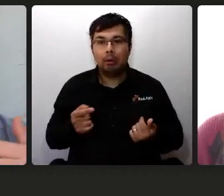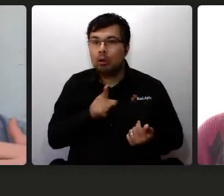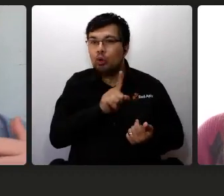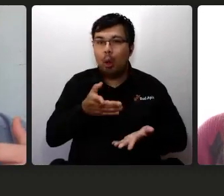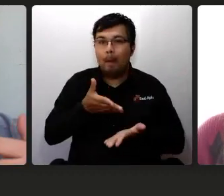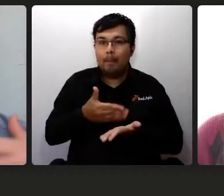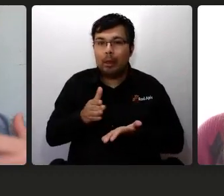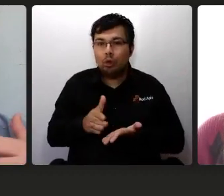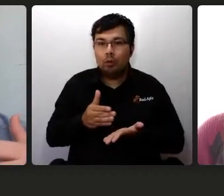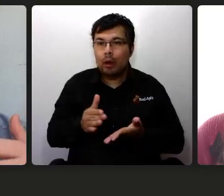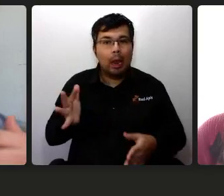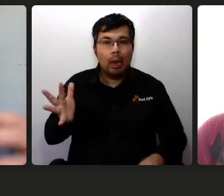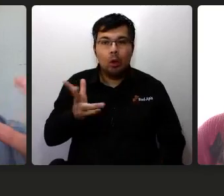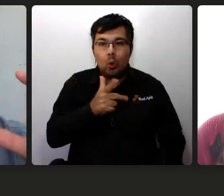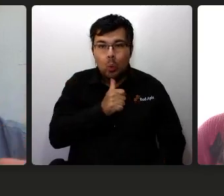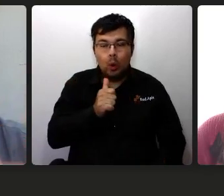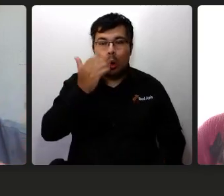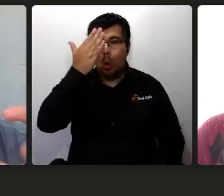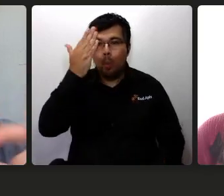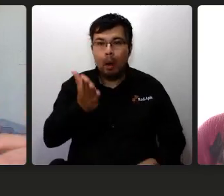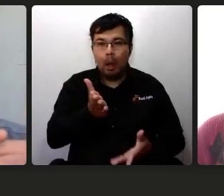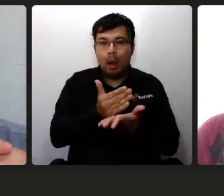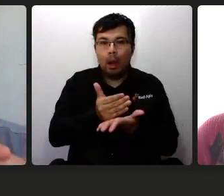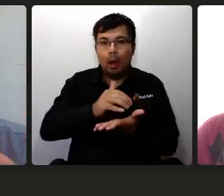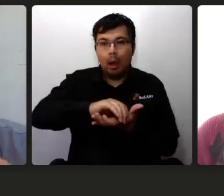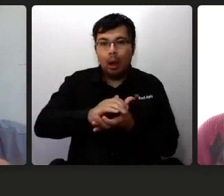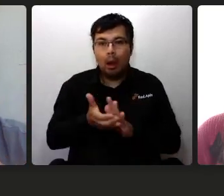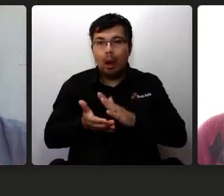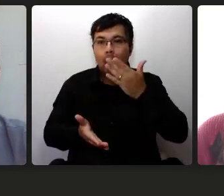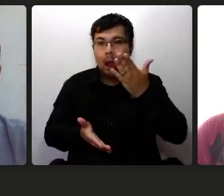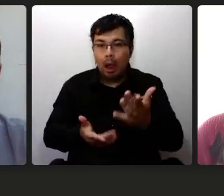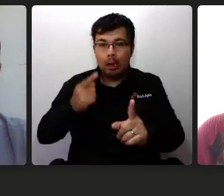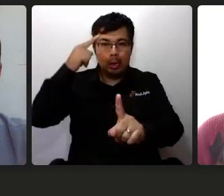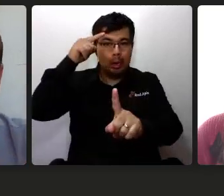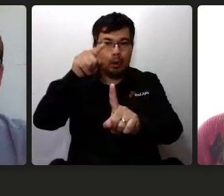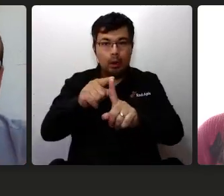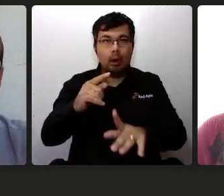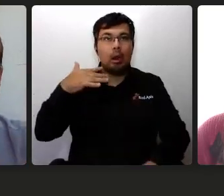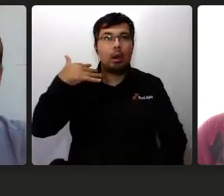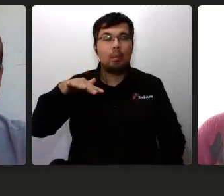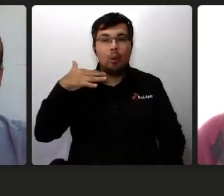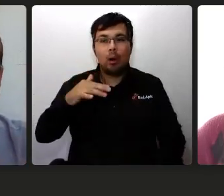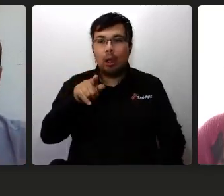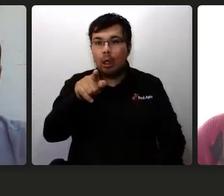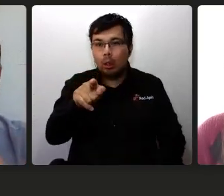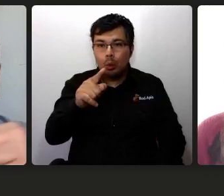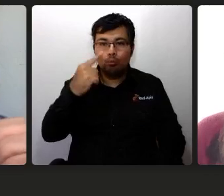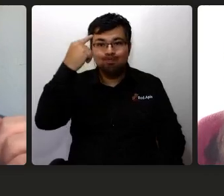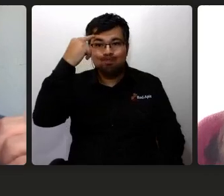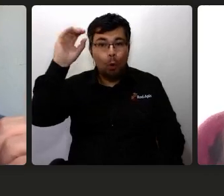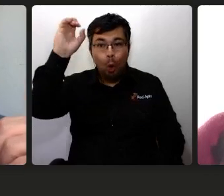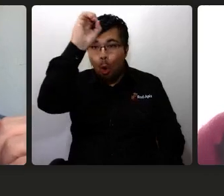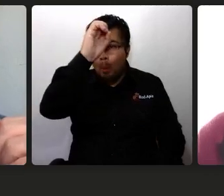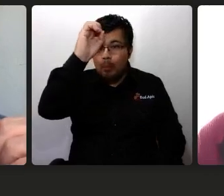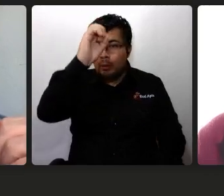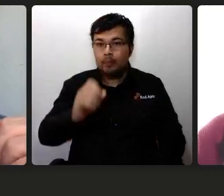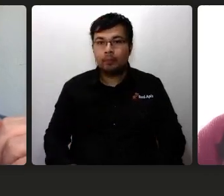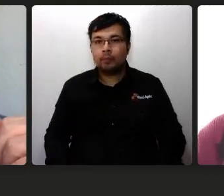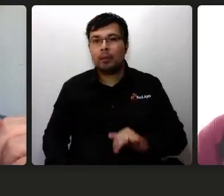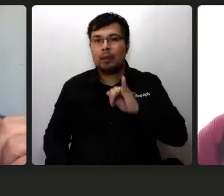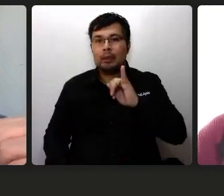estos momentos, sino que además estoy haciendo una mala estrategia. ¿Es ahí donde el objetivo pasa a ser fundamental a tu juicio? Sí, por